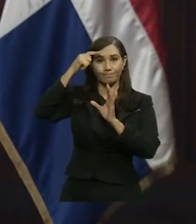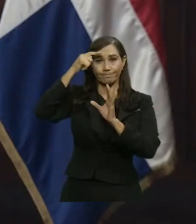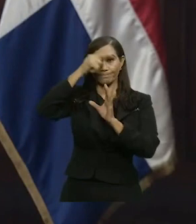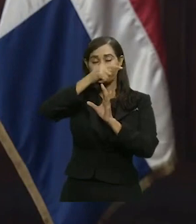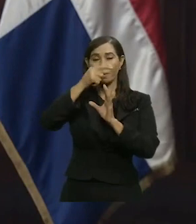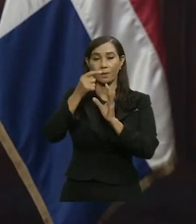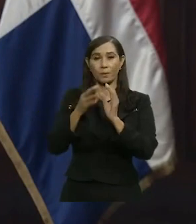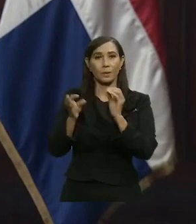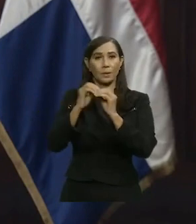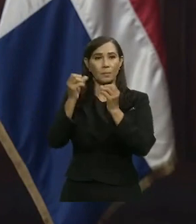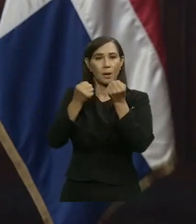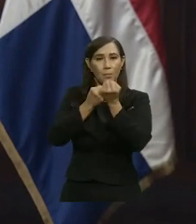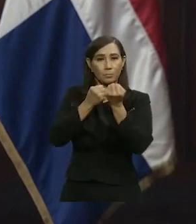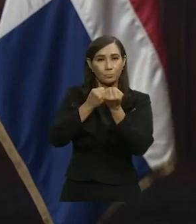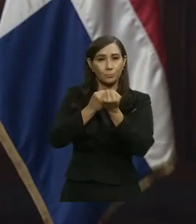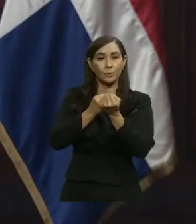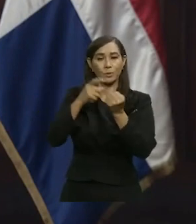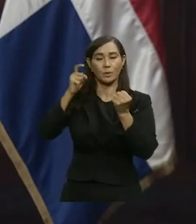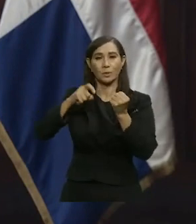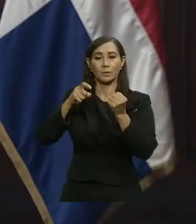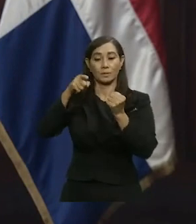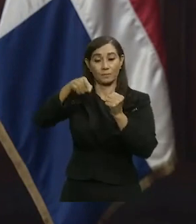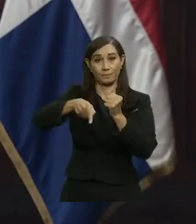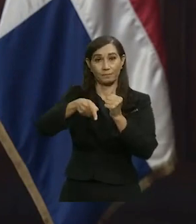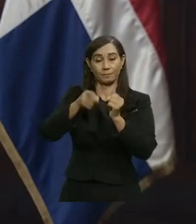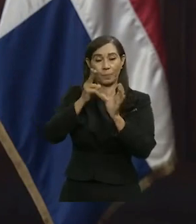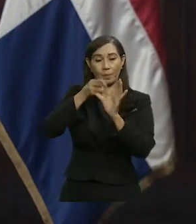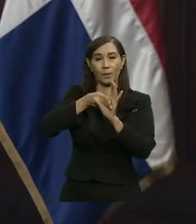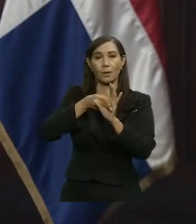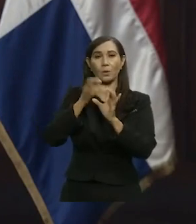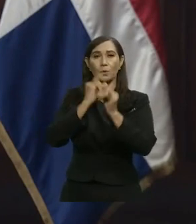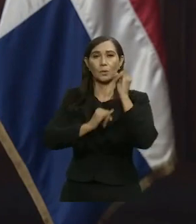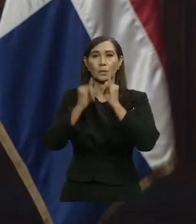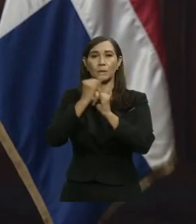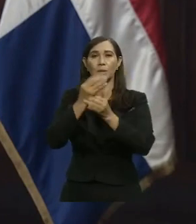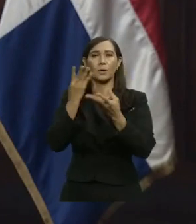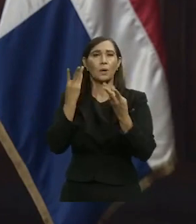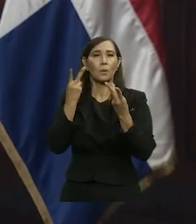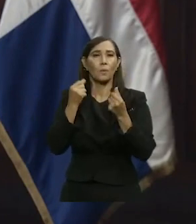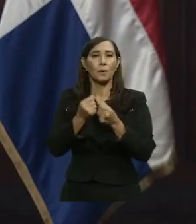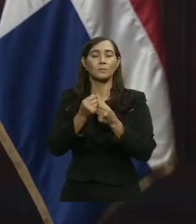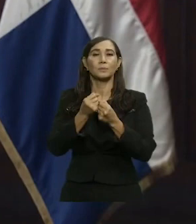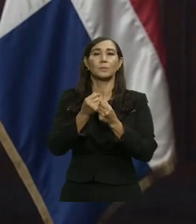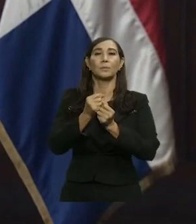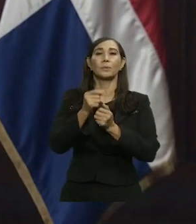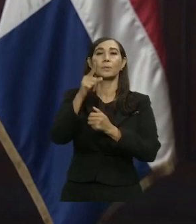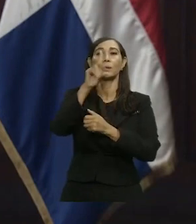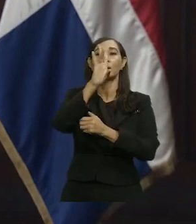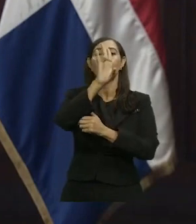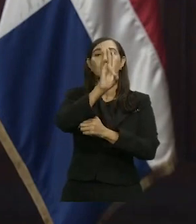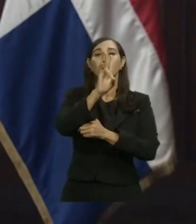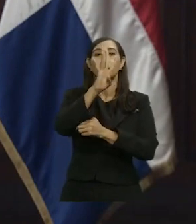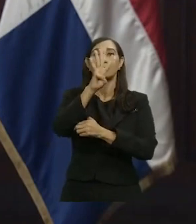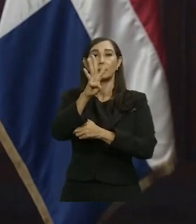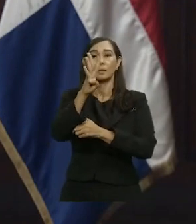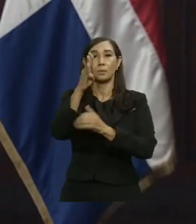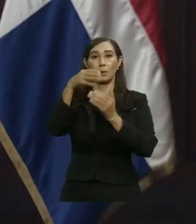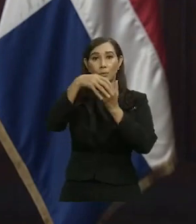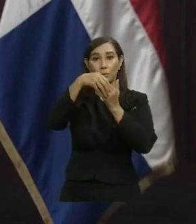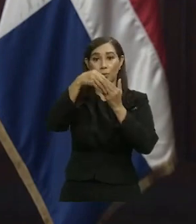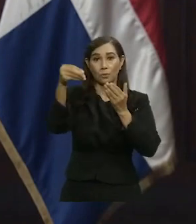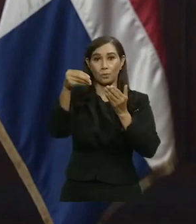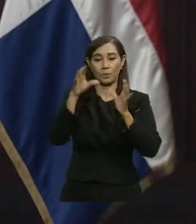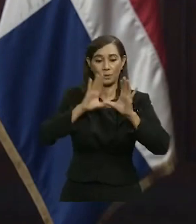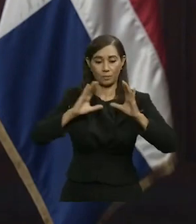recibe el mayor subsidio. Dicho combustible refleja un precio internacional del petróleo de aproximadamente $74 el